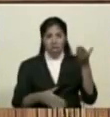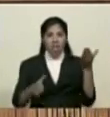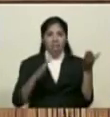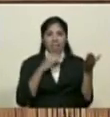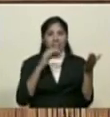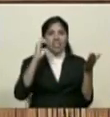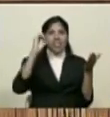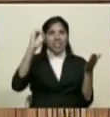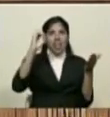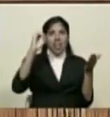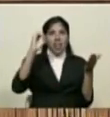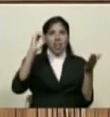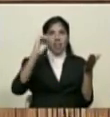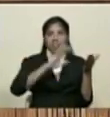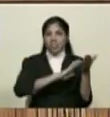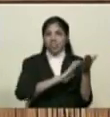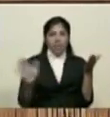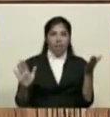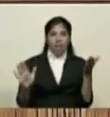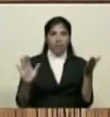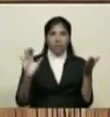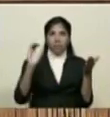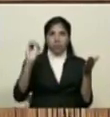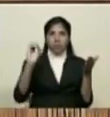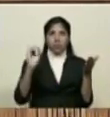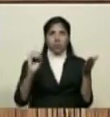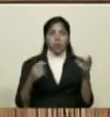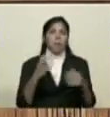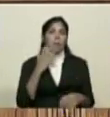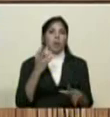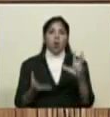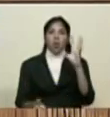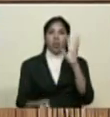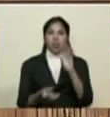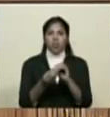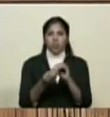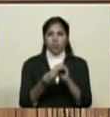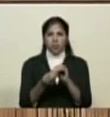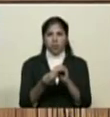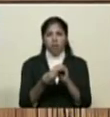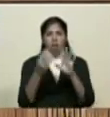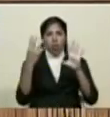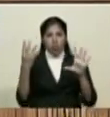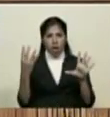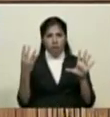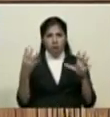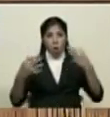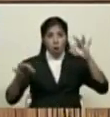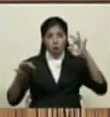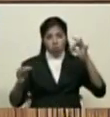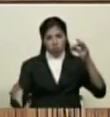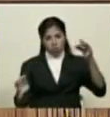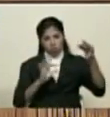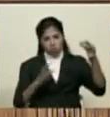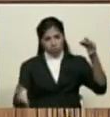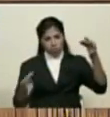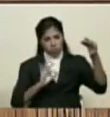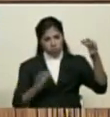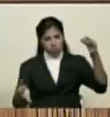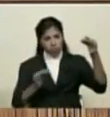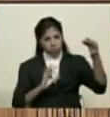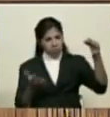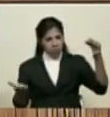nada. Porque si ustedes me dicen que el resumen de los trabajos son 9 hojas, pues yo no voy a